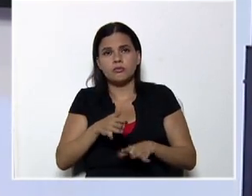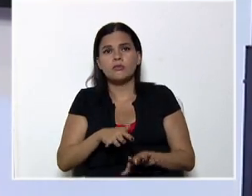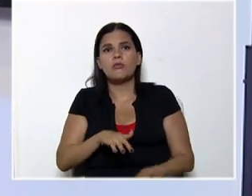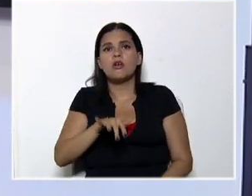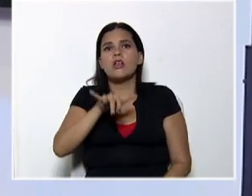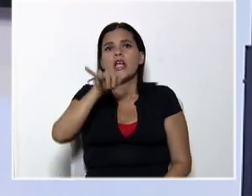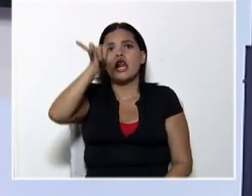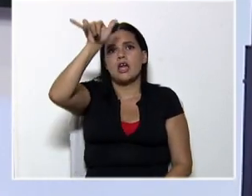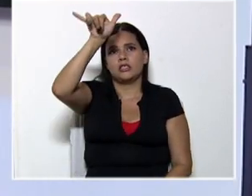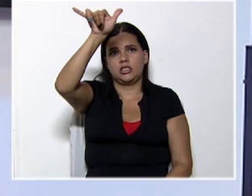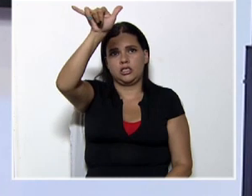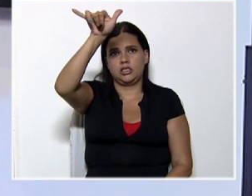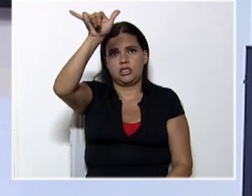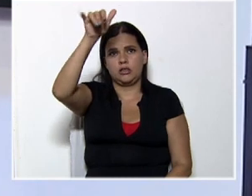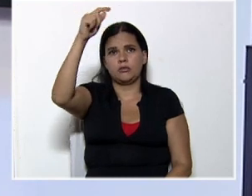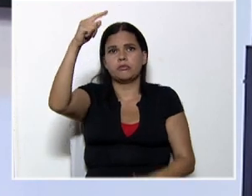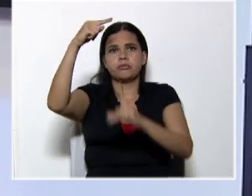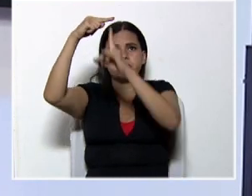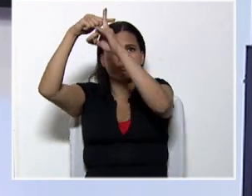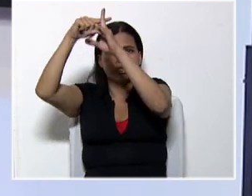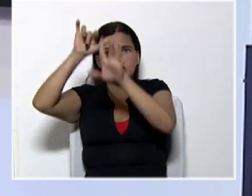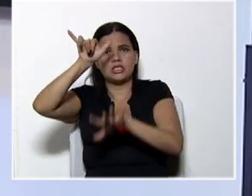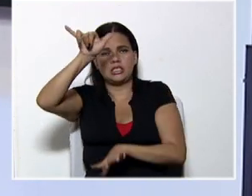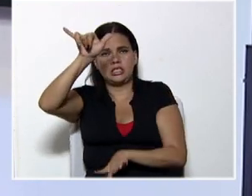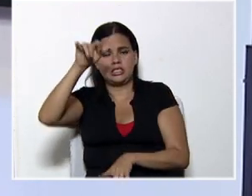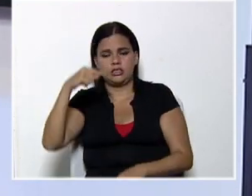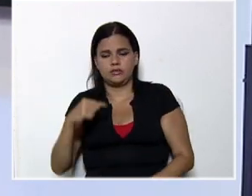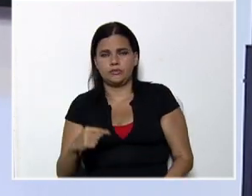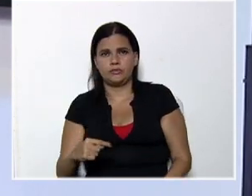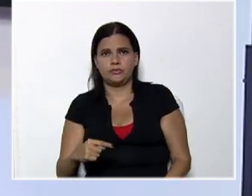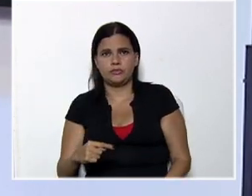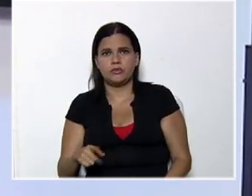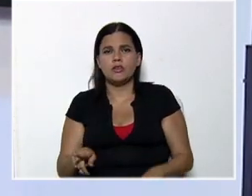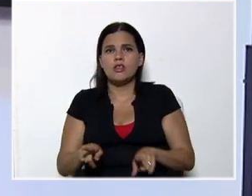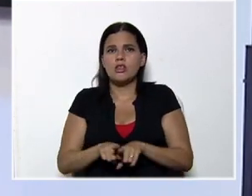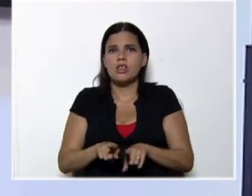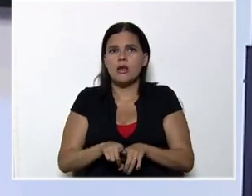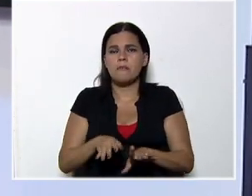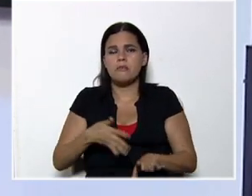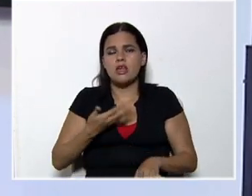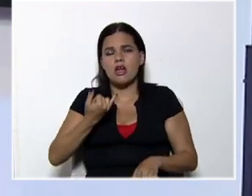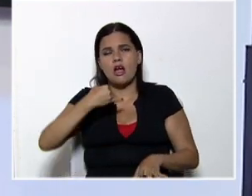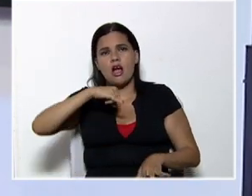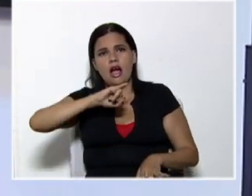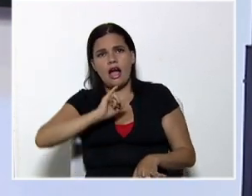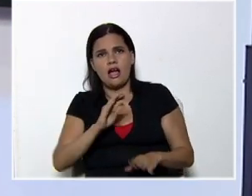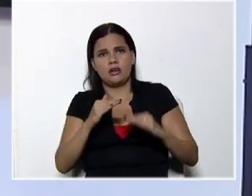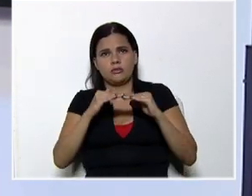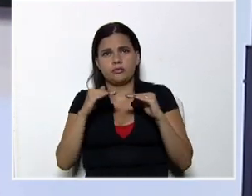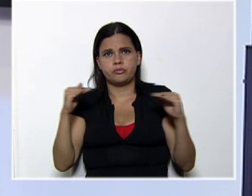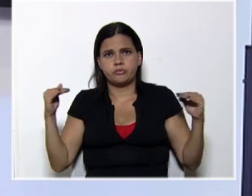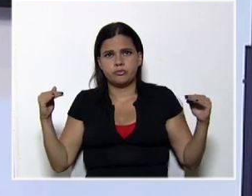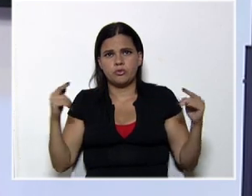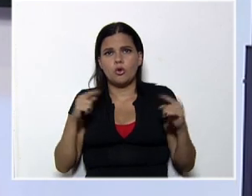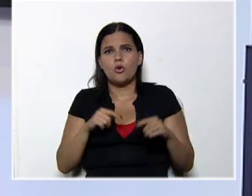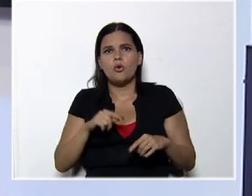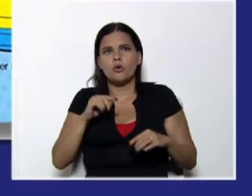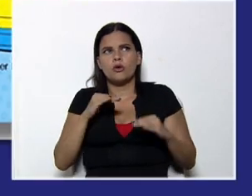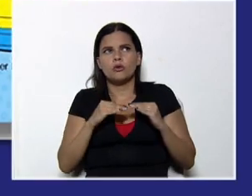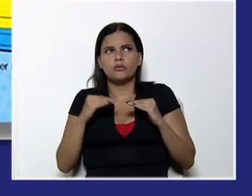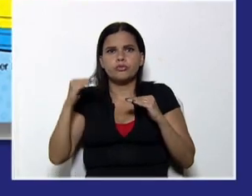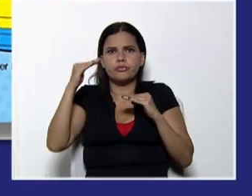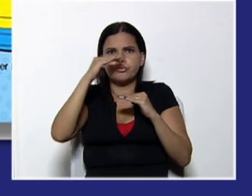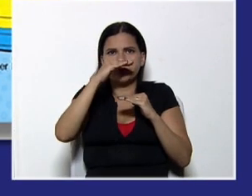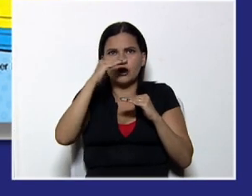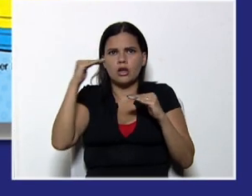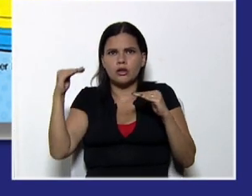una al lado del otro. También tenemos en el ecuador también rectas paralelas, una abajo de otra o encima